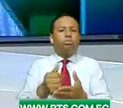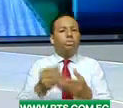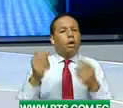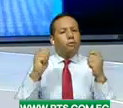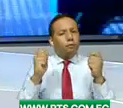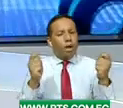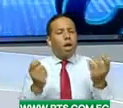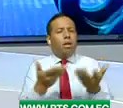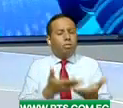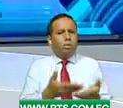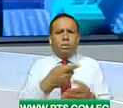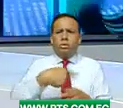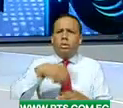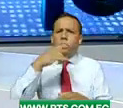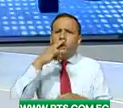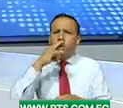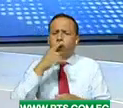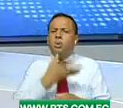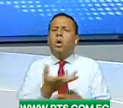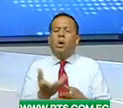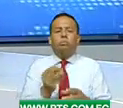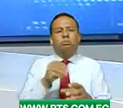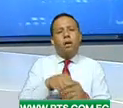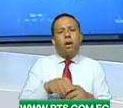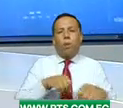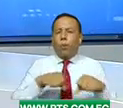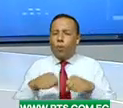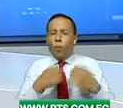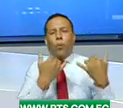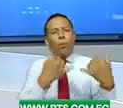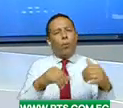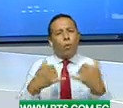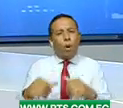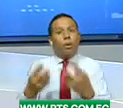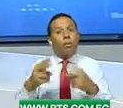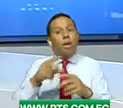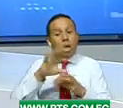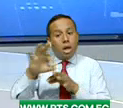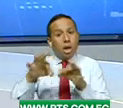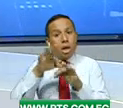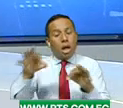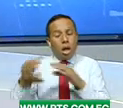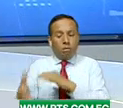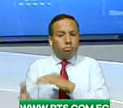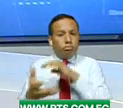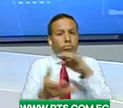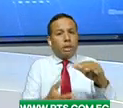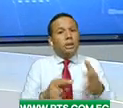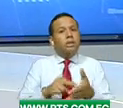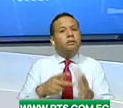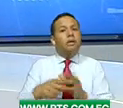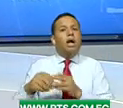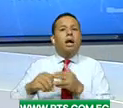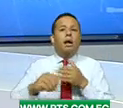de varias dinámicas y recibieron regalos como parte de una campaña para ayudar a personas de escasos recursos económicos.